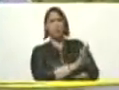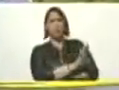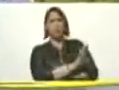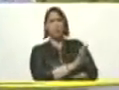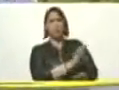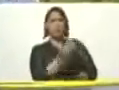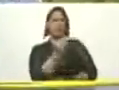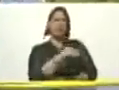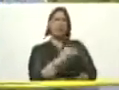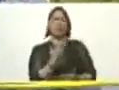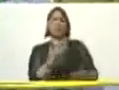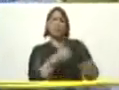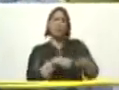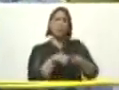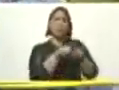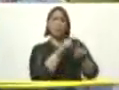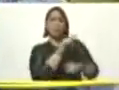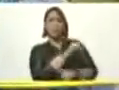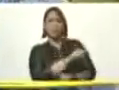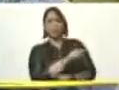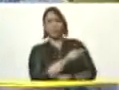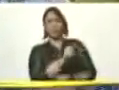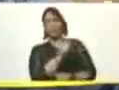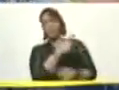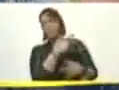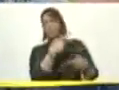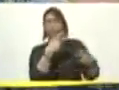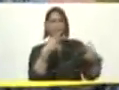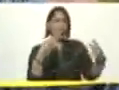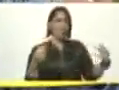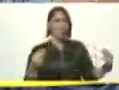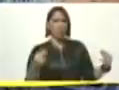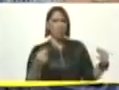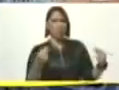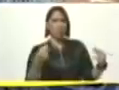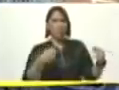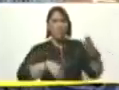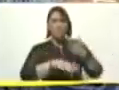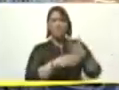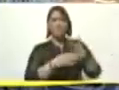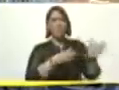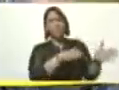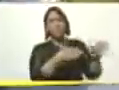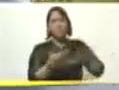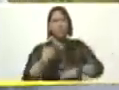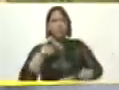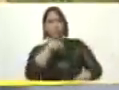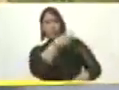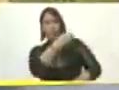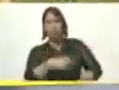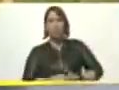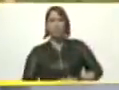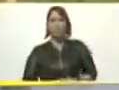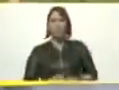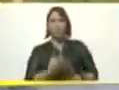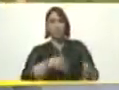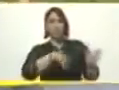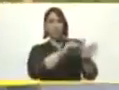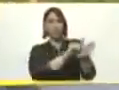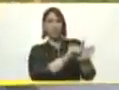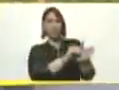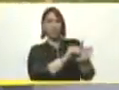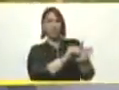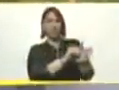jamás habrá nadie igual que tú no Si te vas yo me muero no otra vez